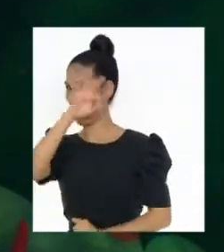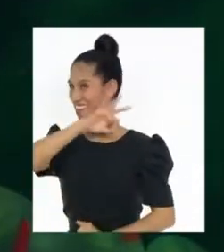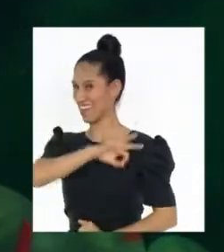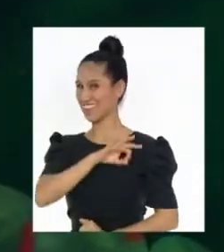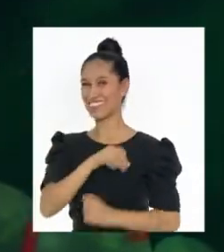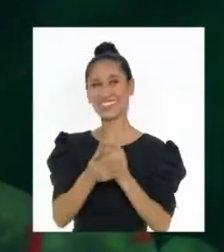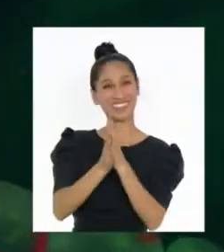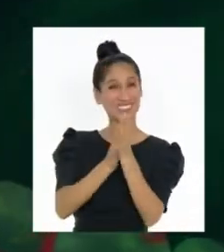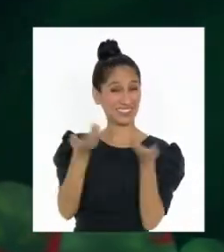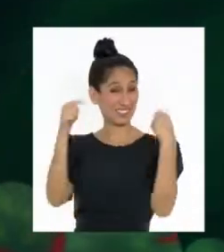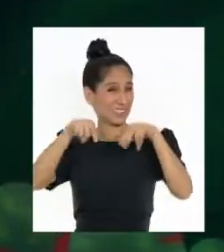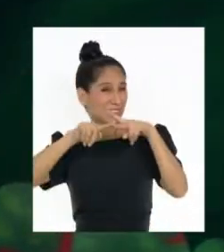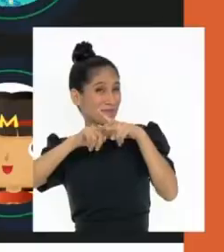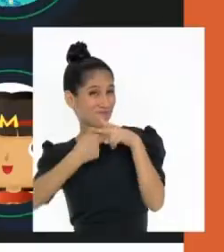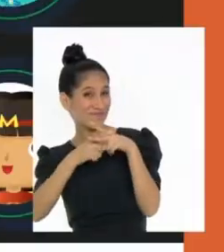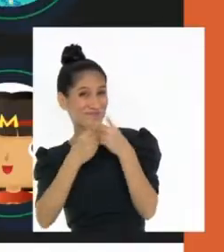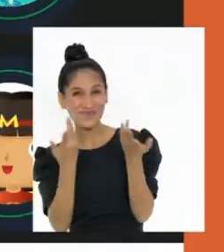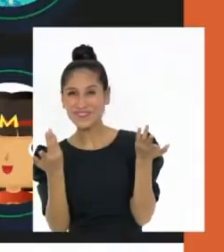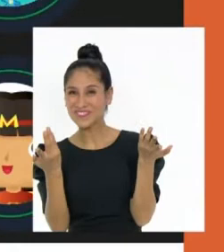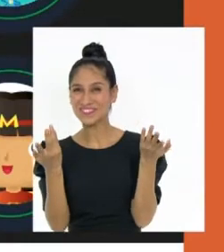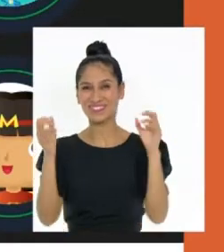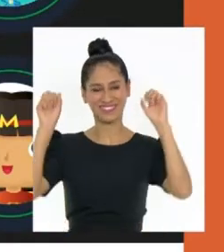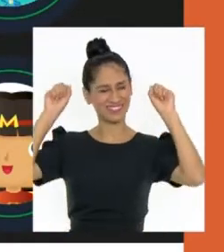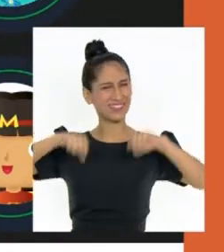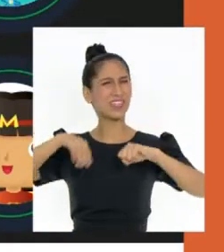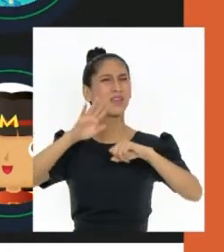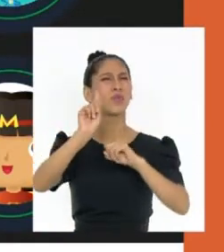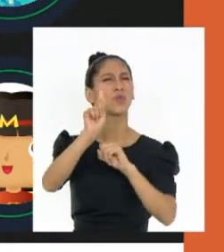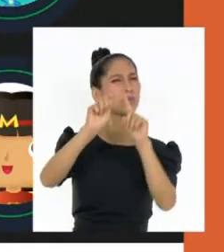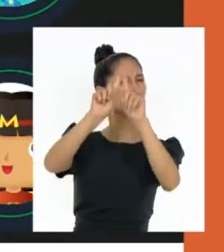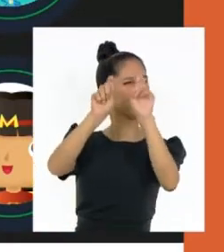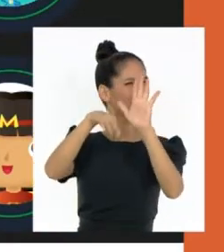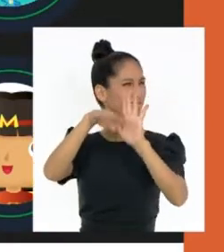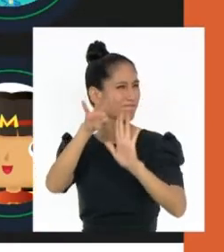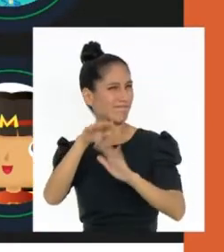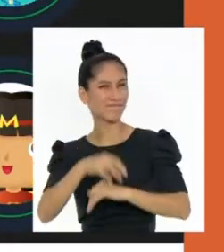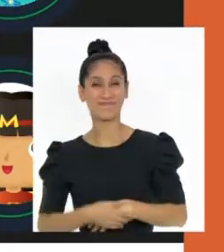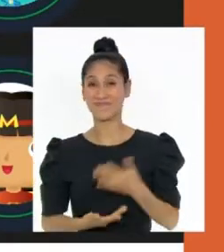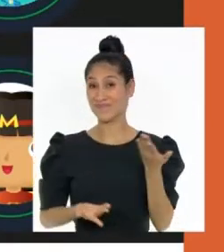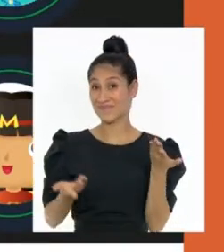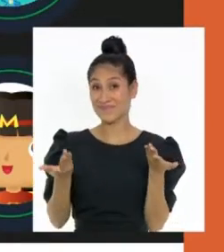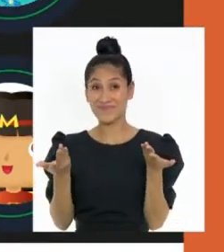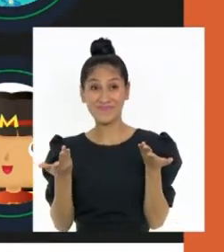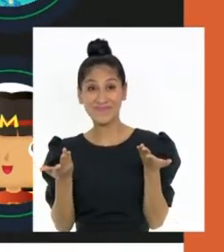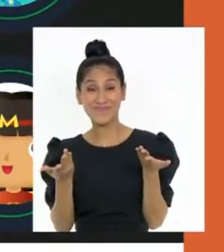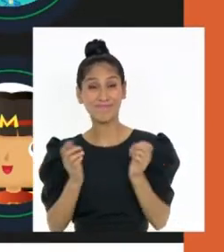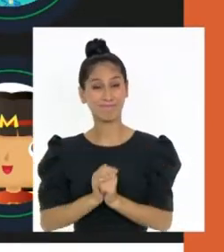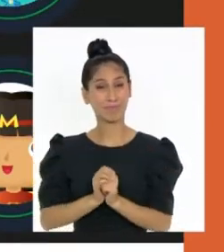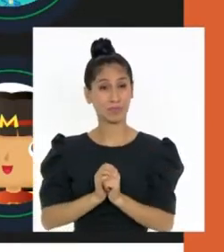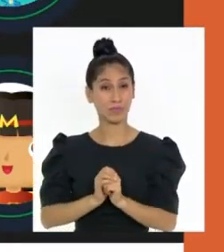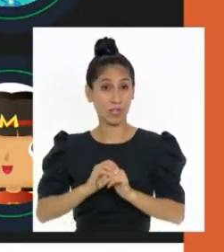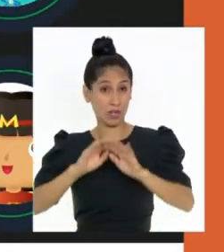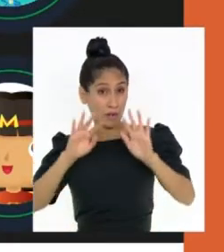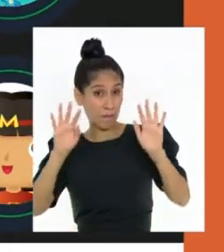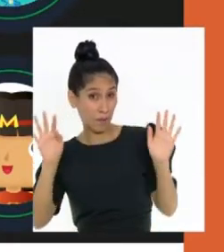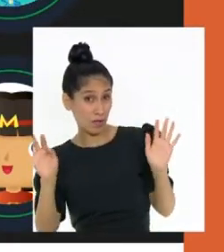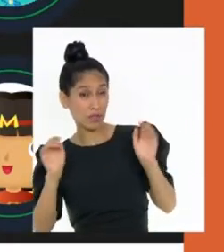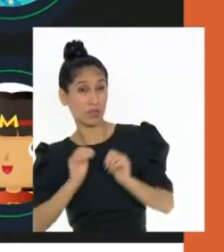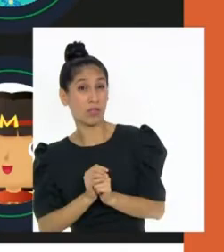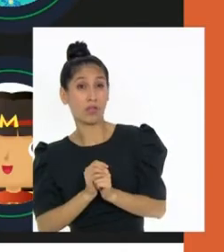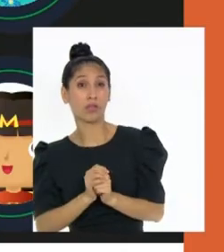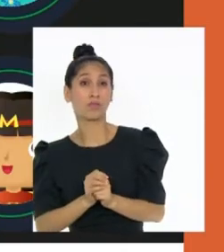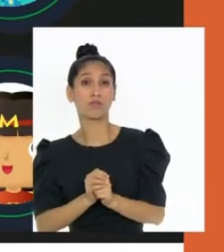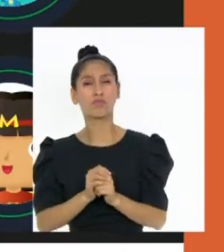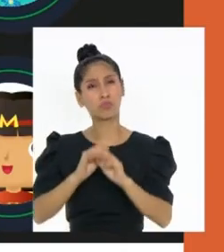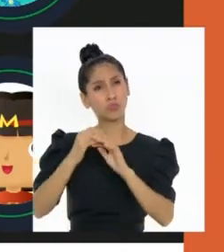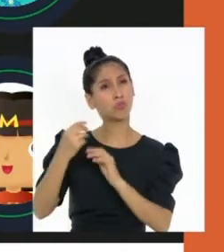Entonces, ¿comenzamos? Solo una pregunta más. ¿Puede ser que más de uno de nosotros elija